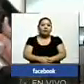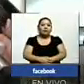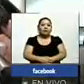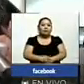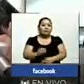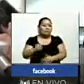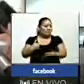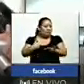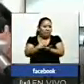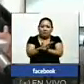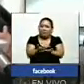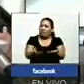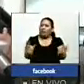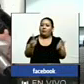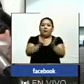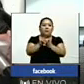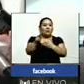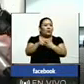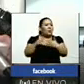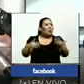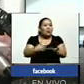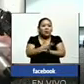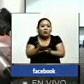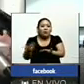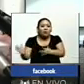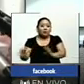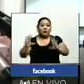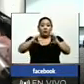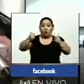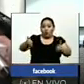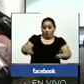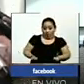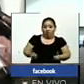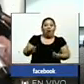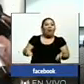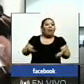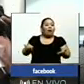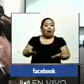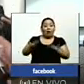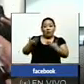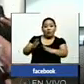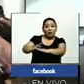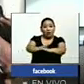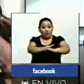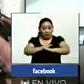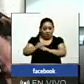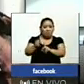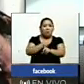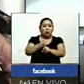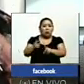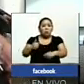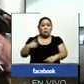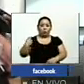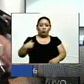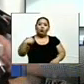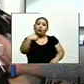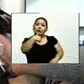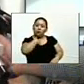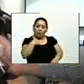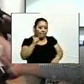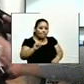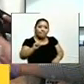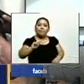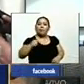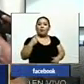Cualquier programa, cualquier herramienta que lance el gobierno que vaya de cara a prevenir la violencia en este país, Miguel Pereira va a ser uno de los